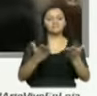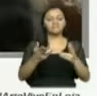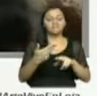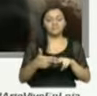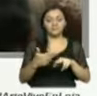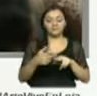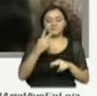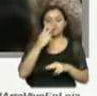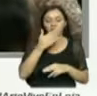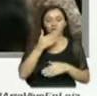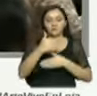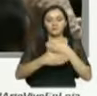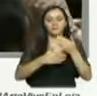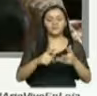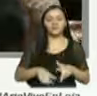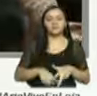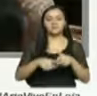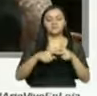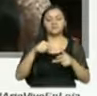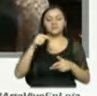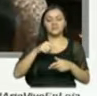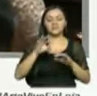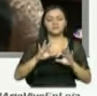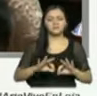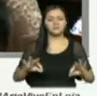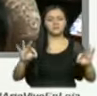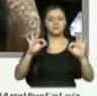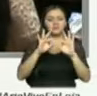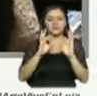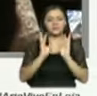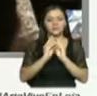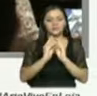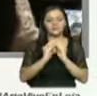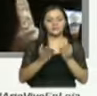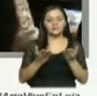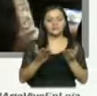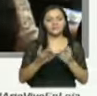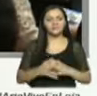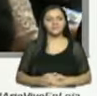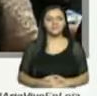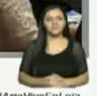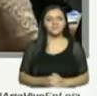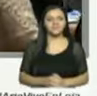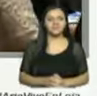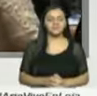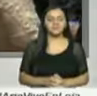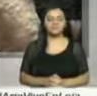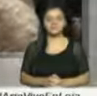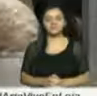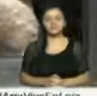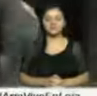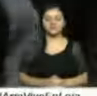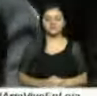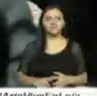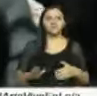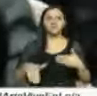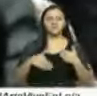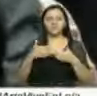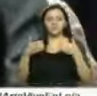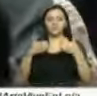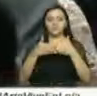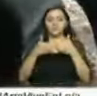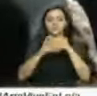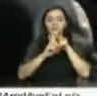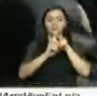porque ya va a iniciar este tan importante evento. Muy buenas noches. El teatro se encuentra equipado con salidas de